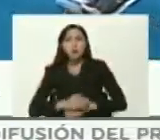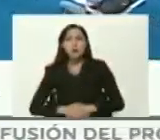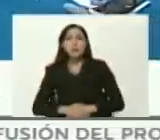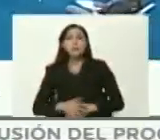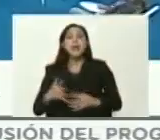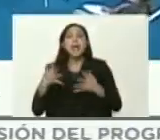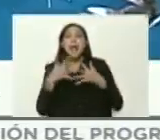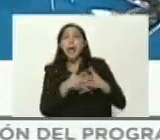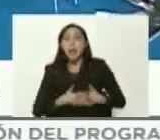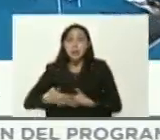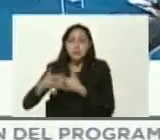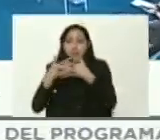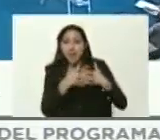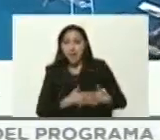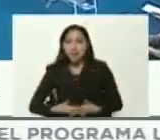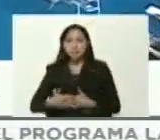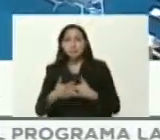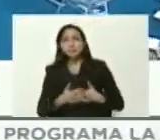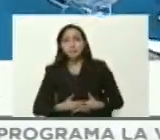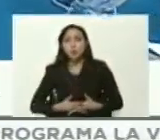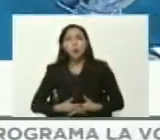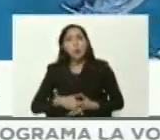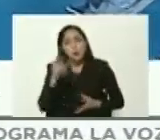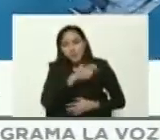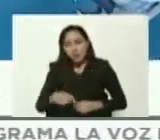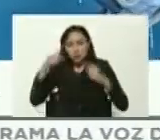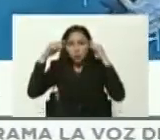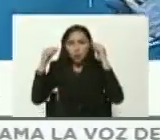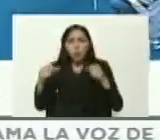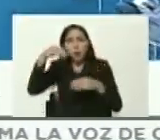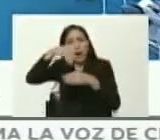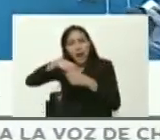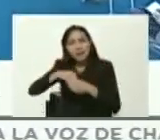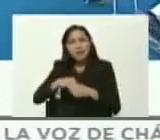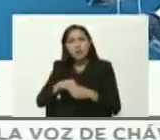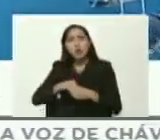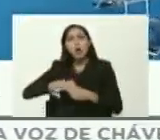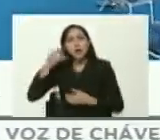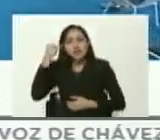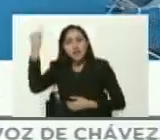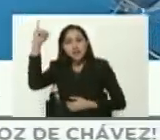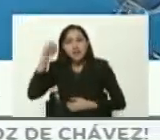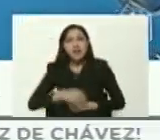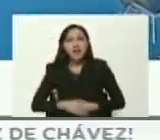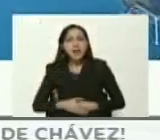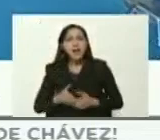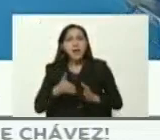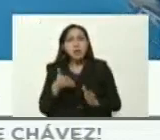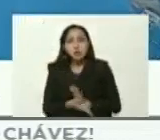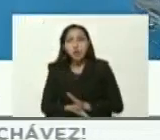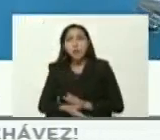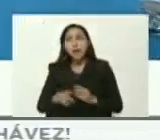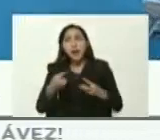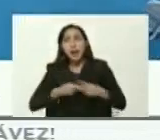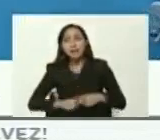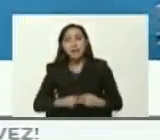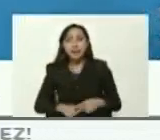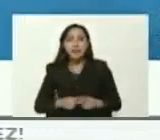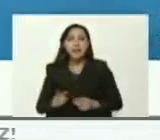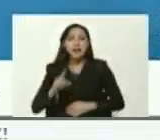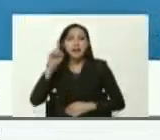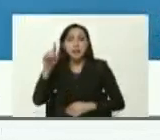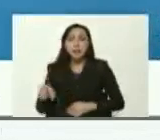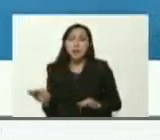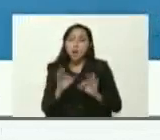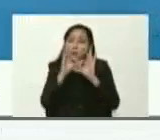imperialismo tiene expertos en sus organismos de inteligencia en todas estas técnicas, y eran